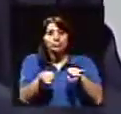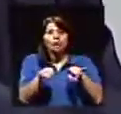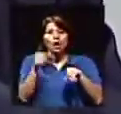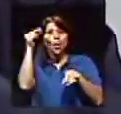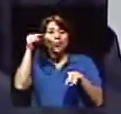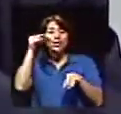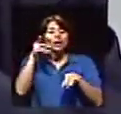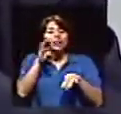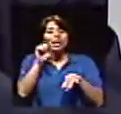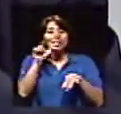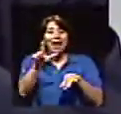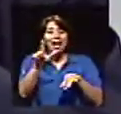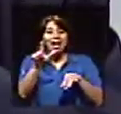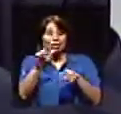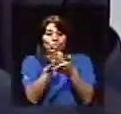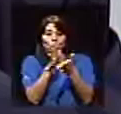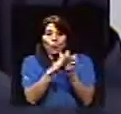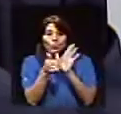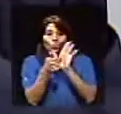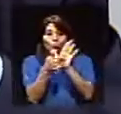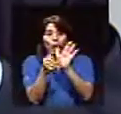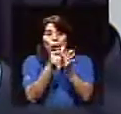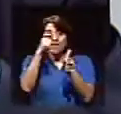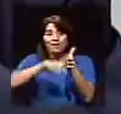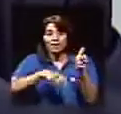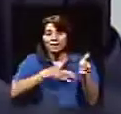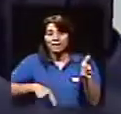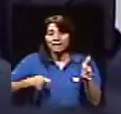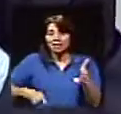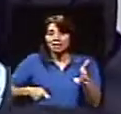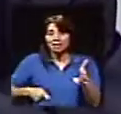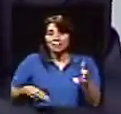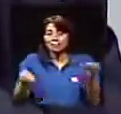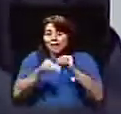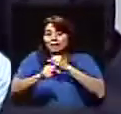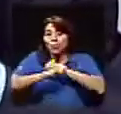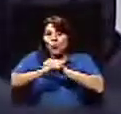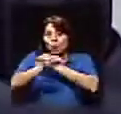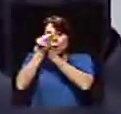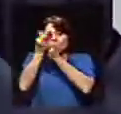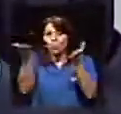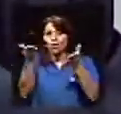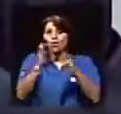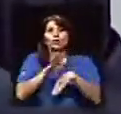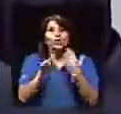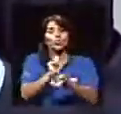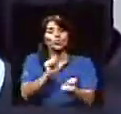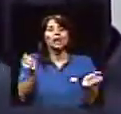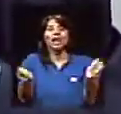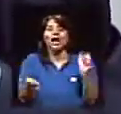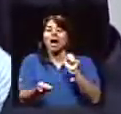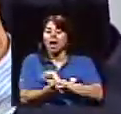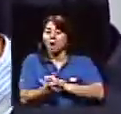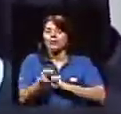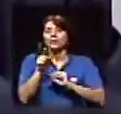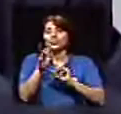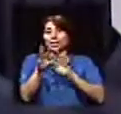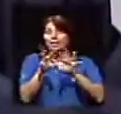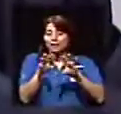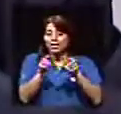ese documento lleve la firma del presidente y se obtiene una mayor publicidad. Bueno, todos esos cambios de la estructura del Estado, me parece, yo por